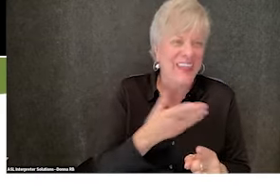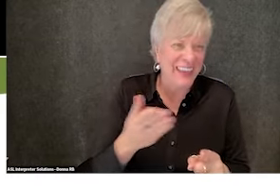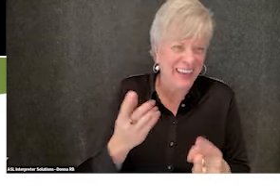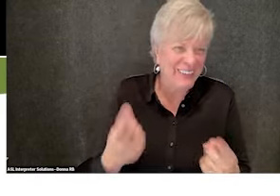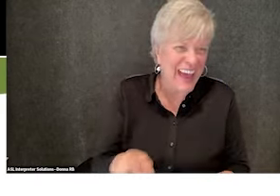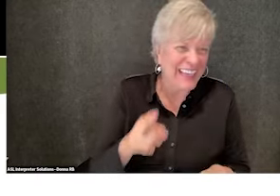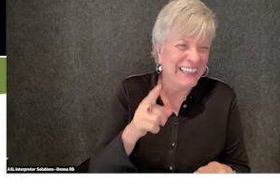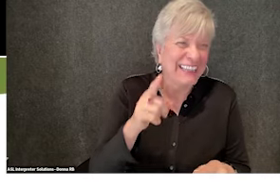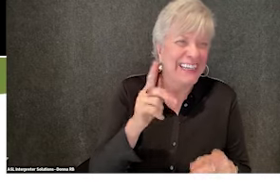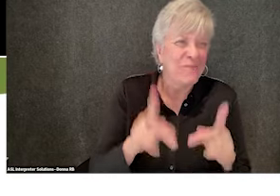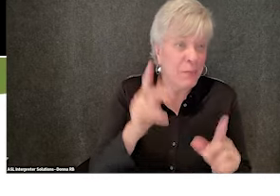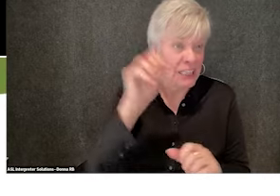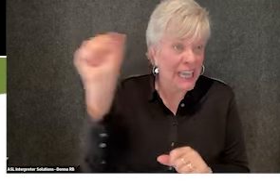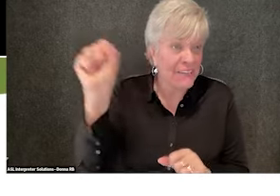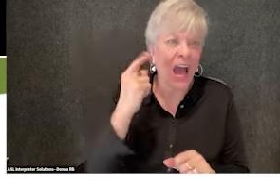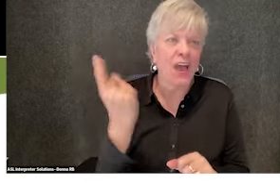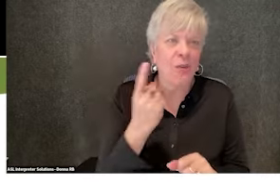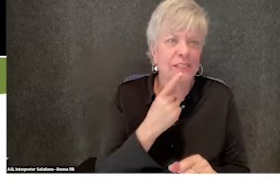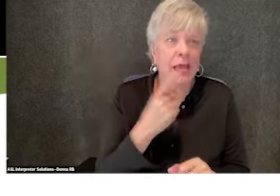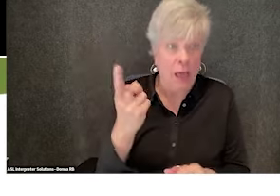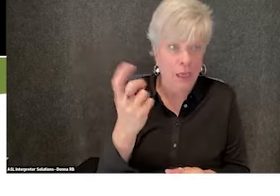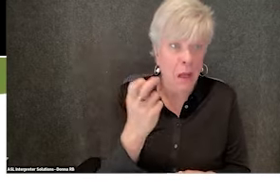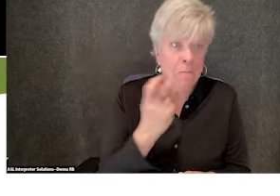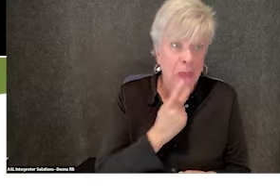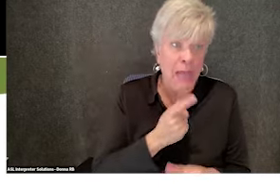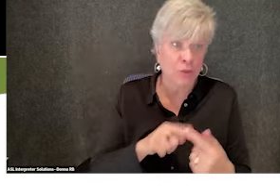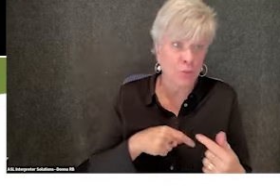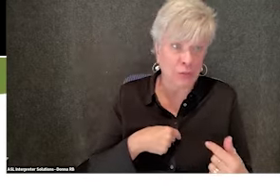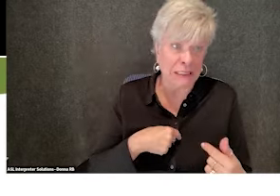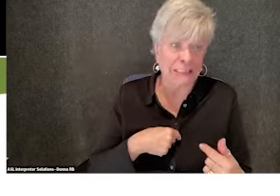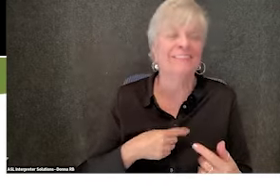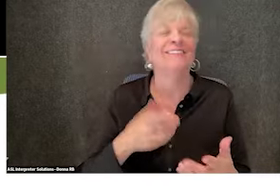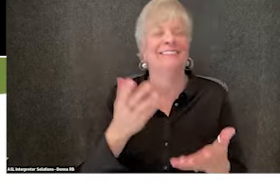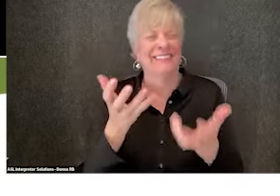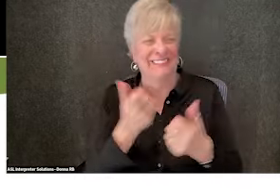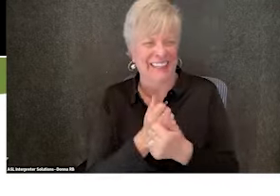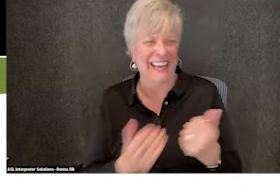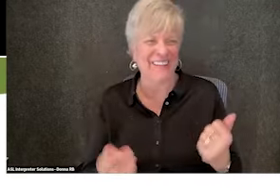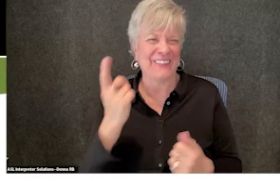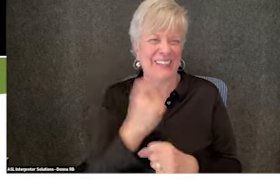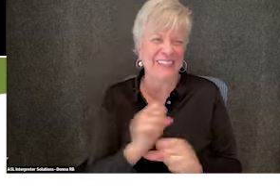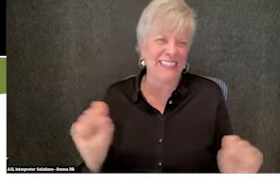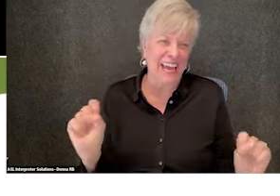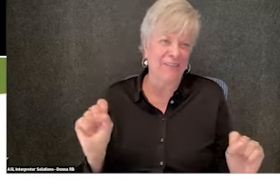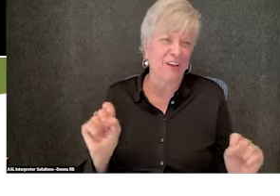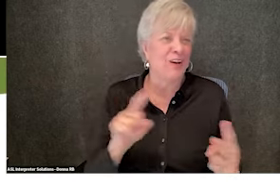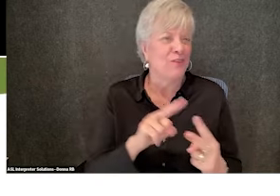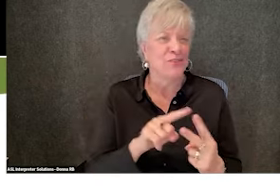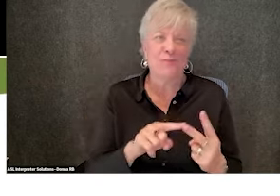la hermana de William y también para mis padres que son mayores. Una de las cosas